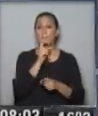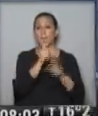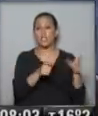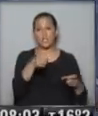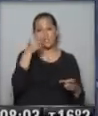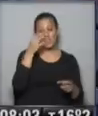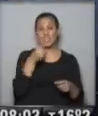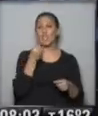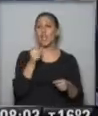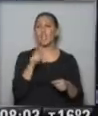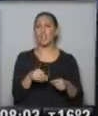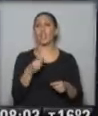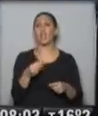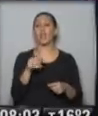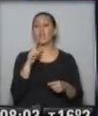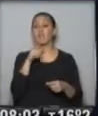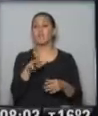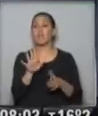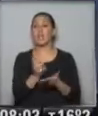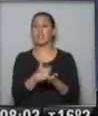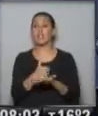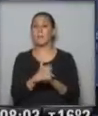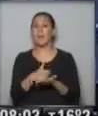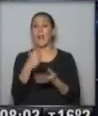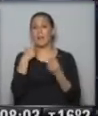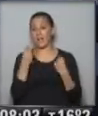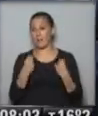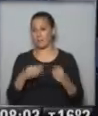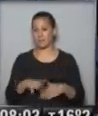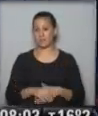de lo que va a ser esta vigilia esperando la sentencia.